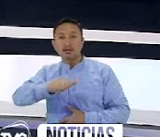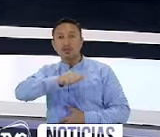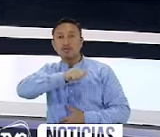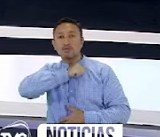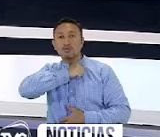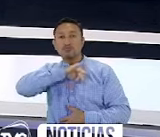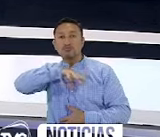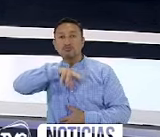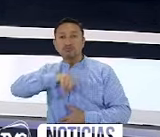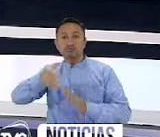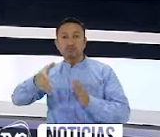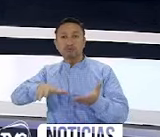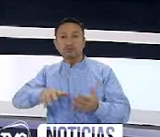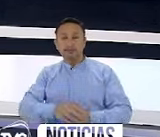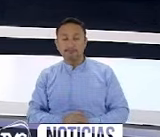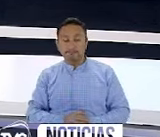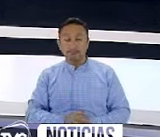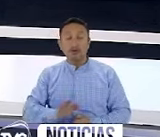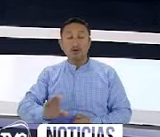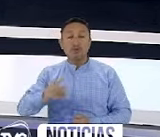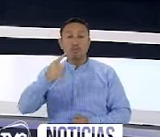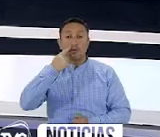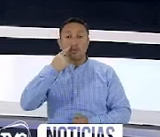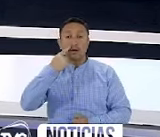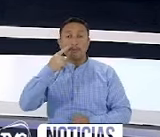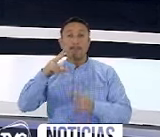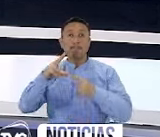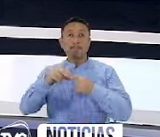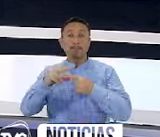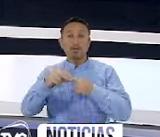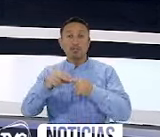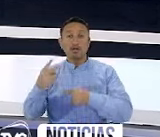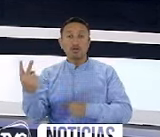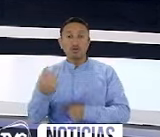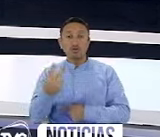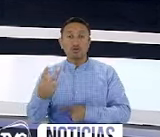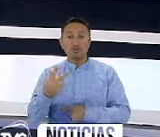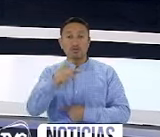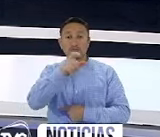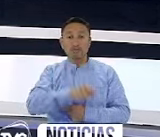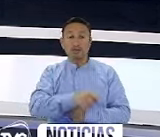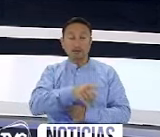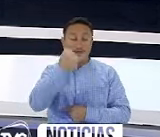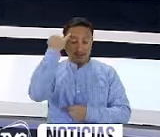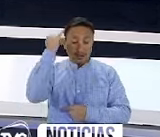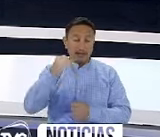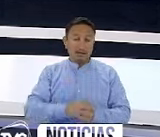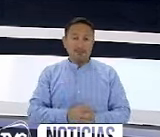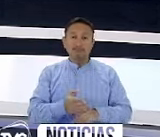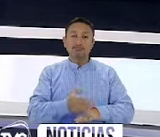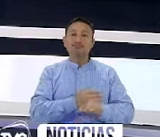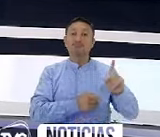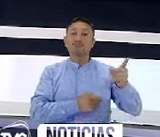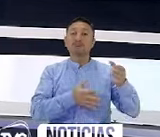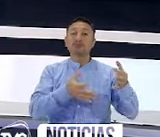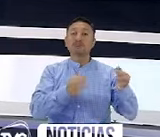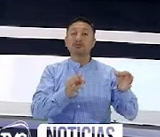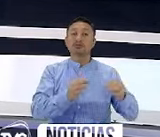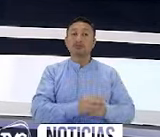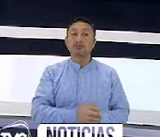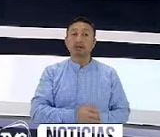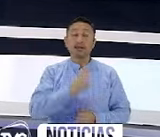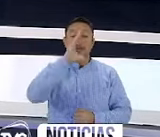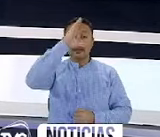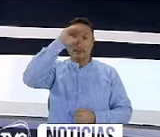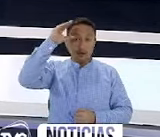muerte. El padre y la prima de la menor son los principales autores del hecho ocurrido el 1 de febrero en Riobamba, en la